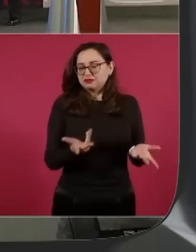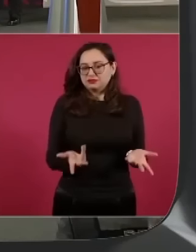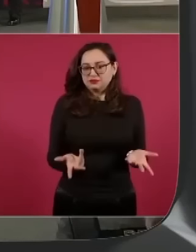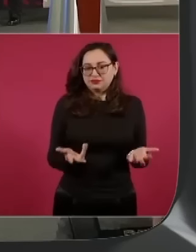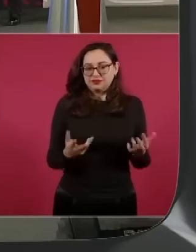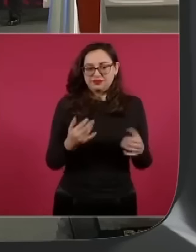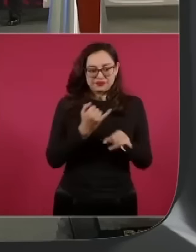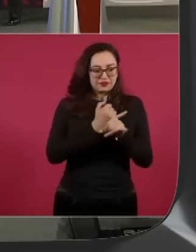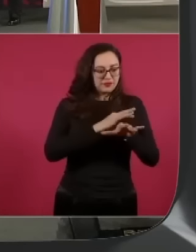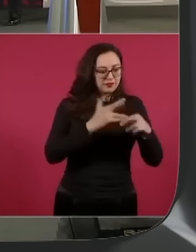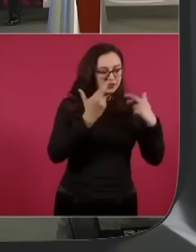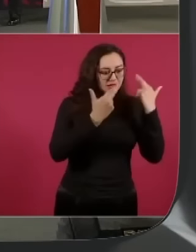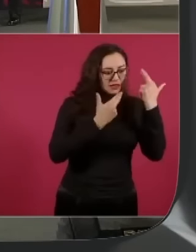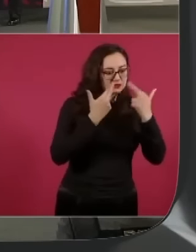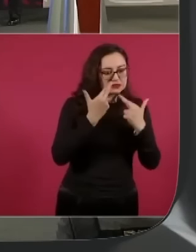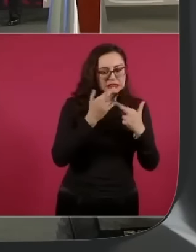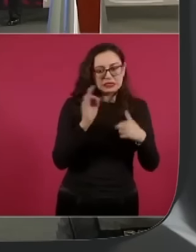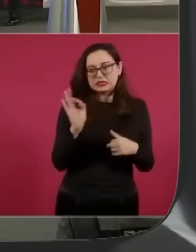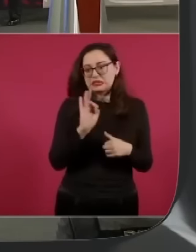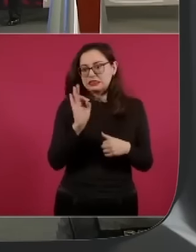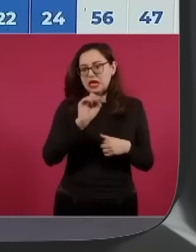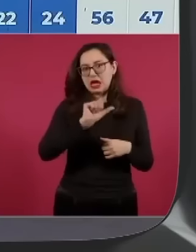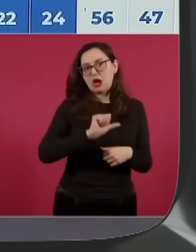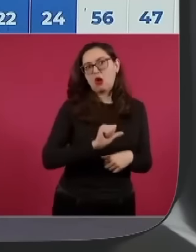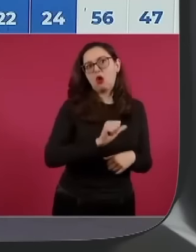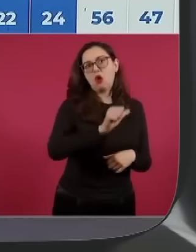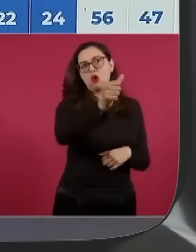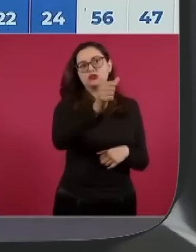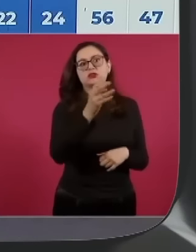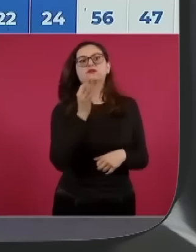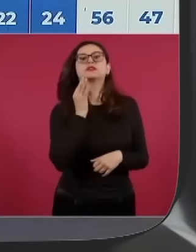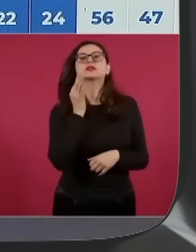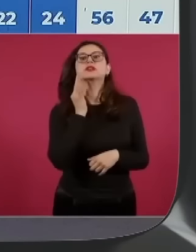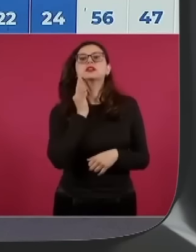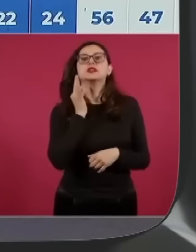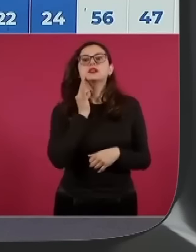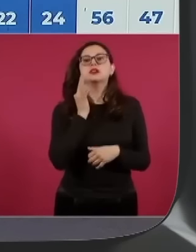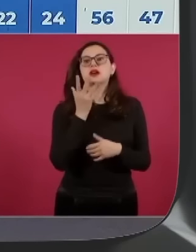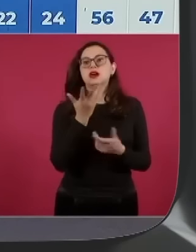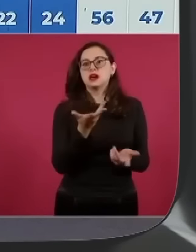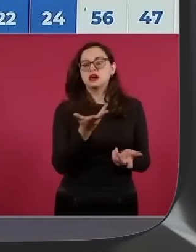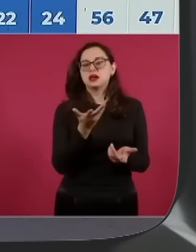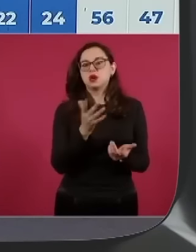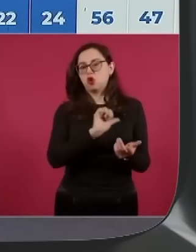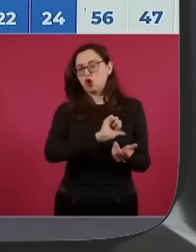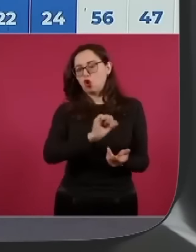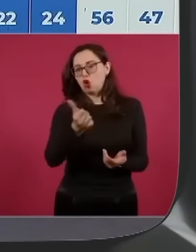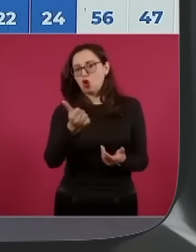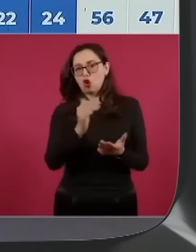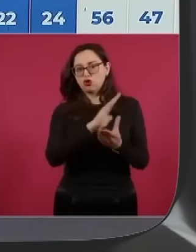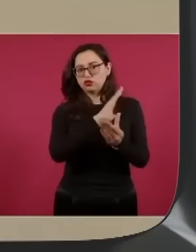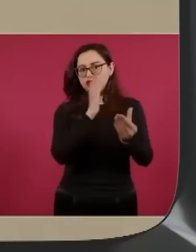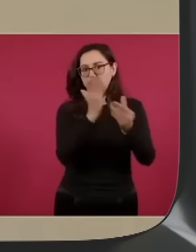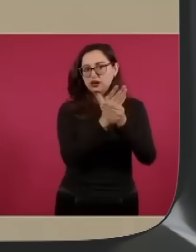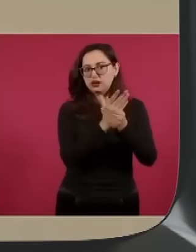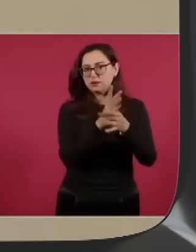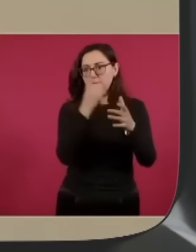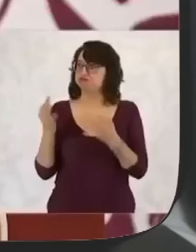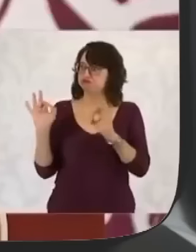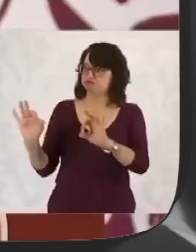liberados tiene en alguna fiscalía estatal otra causa, otra carpeta de